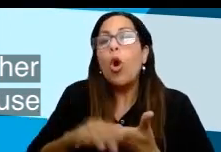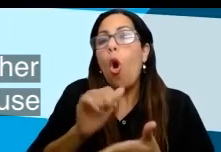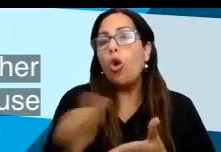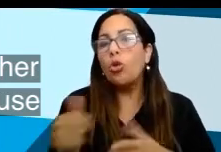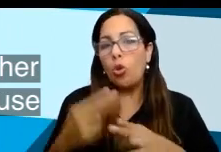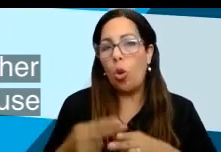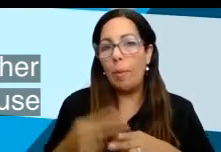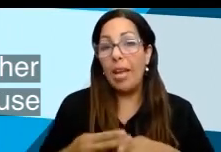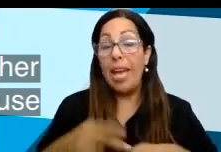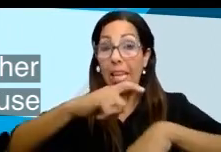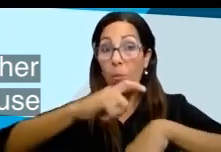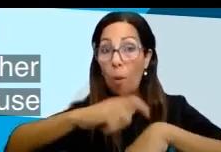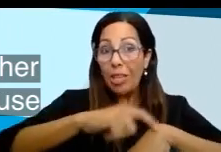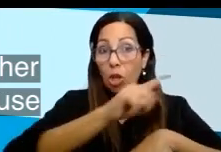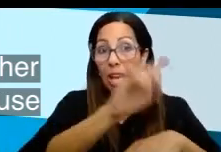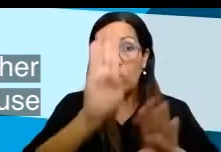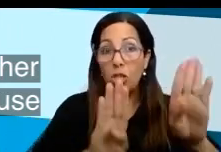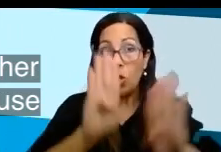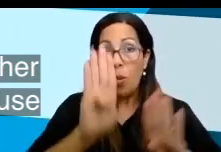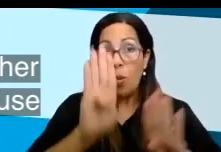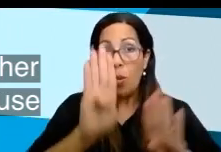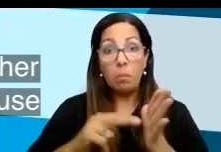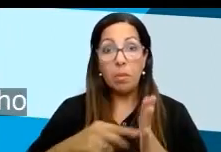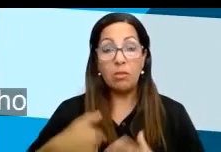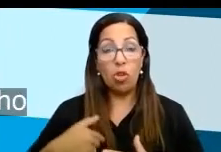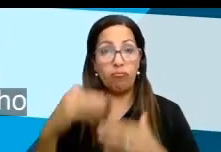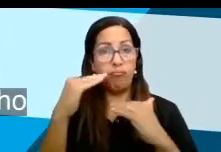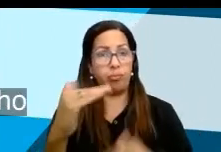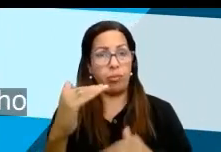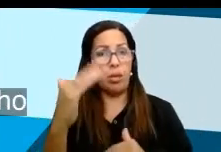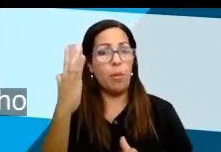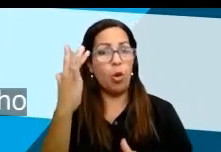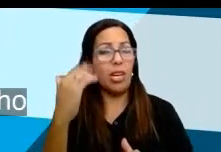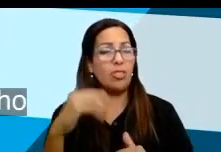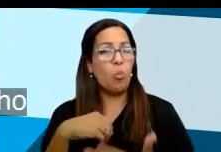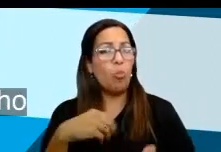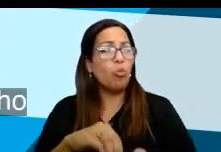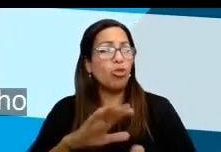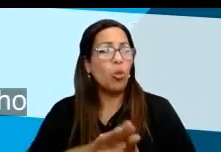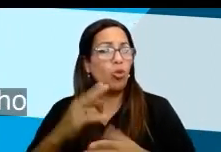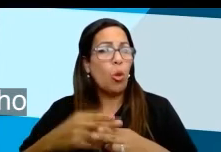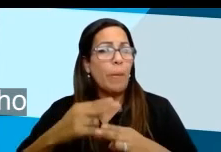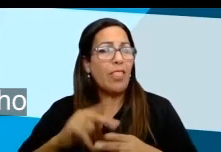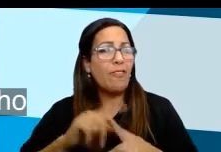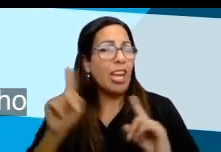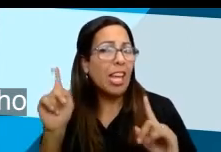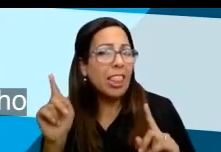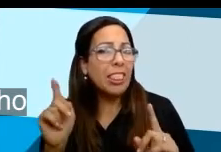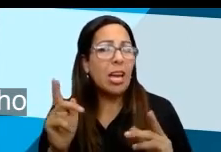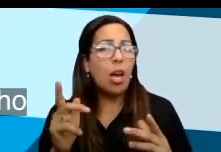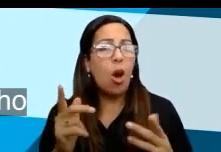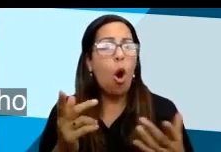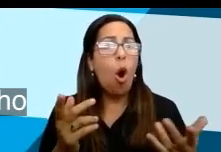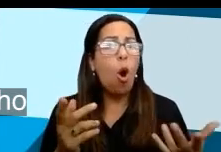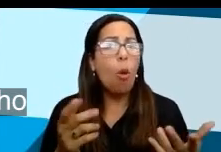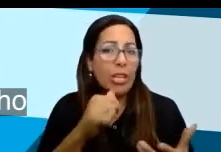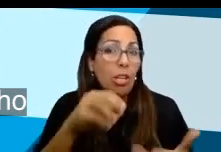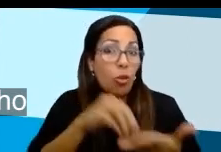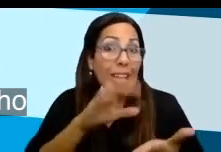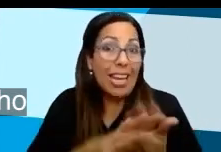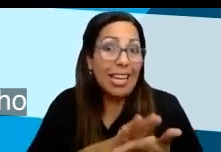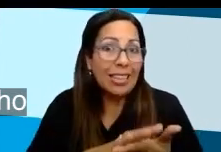momento de la subasta, ¿se me restringe mi participación porque yo puse un nombre diferente aquí o porque no me registré?